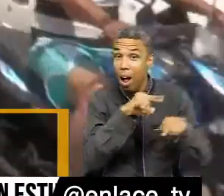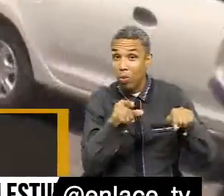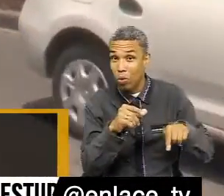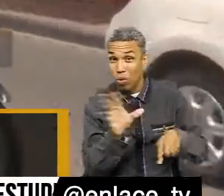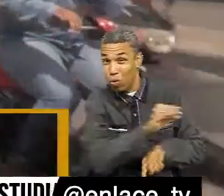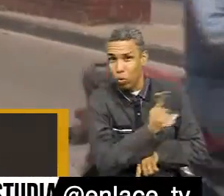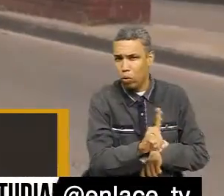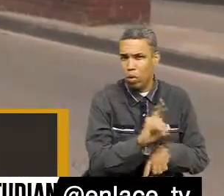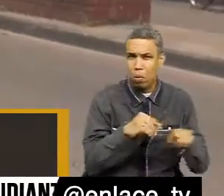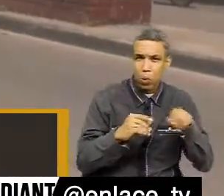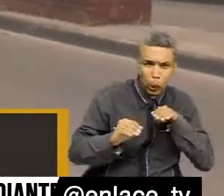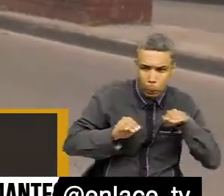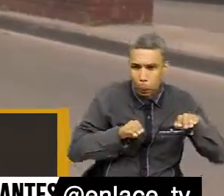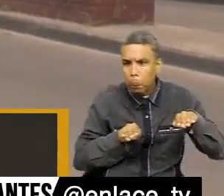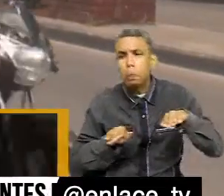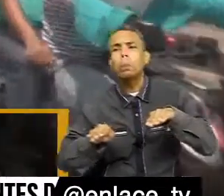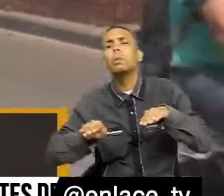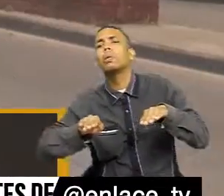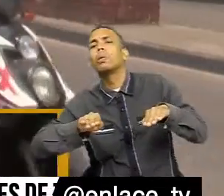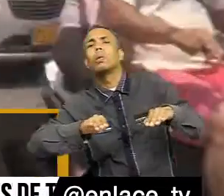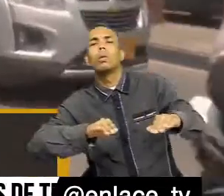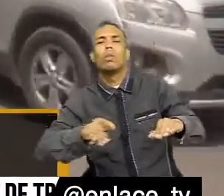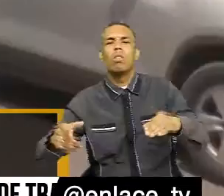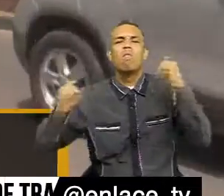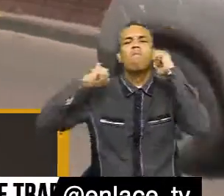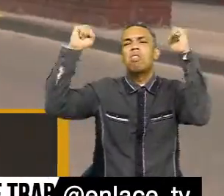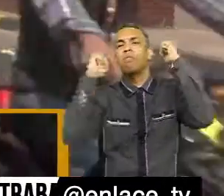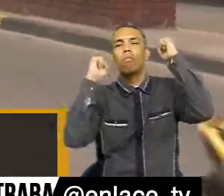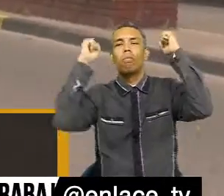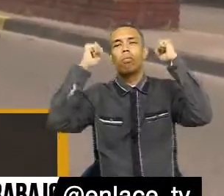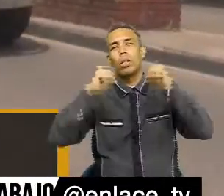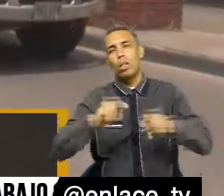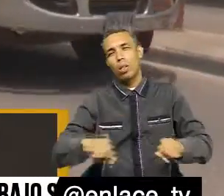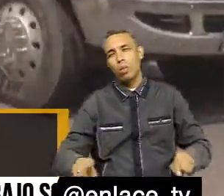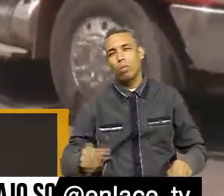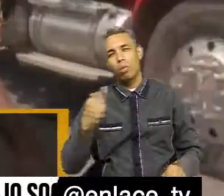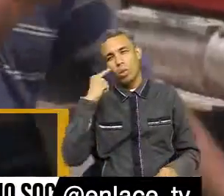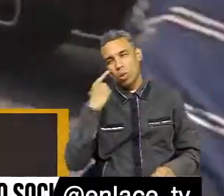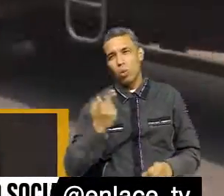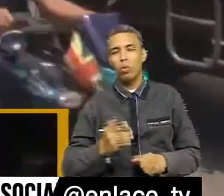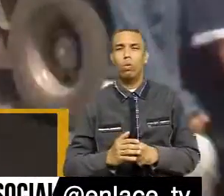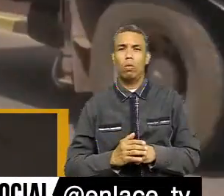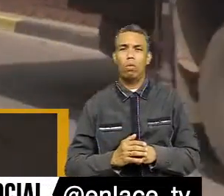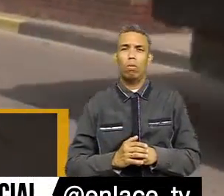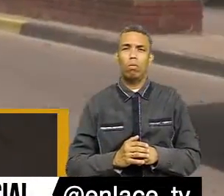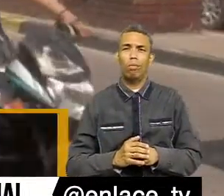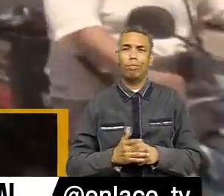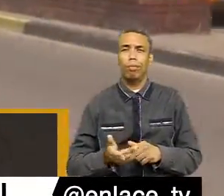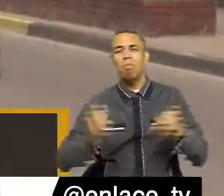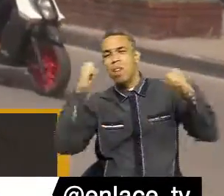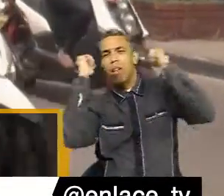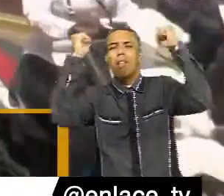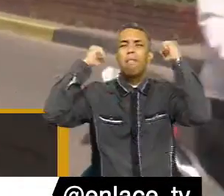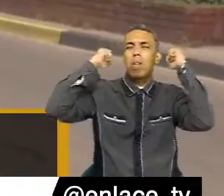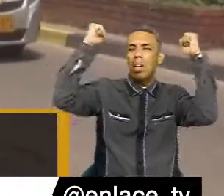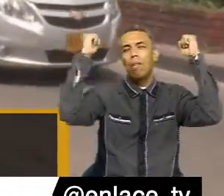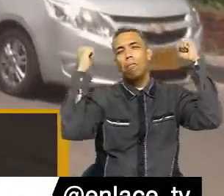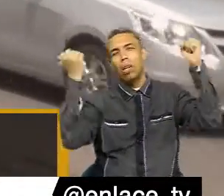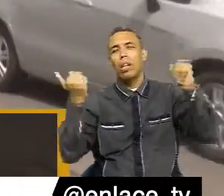manera yo los invito a que esto no tiene que continuar así en estas situaciones, perjudicando a la población, haciendo este tipo